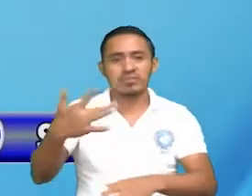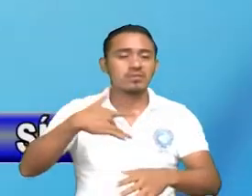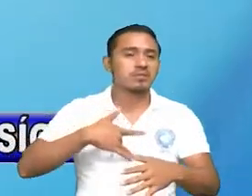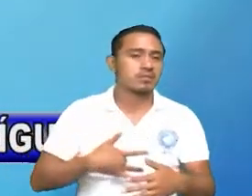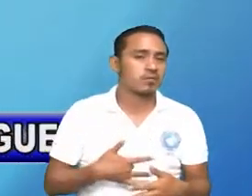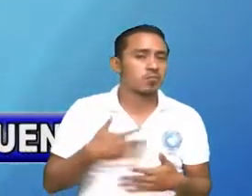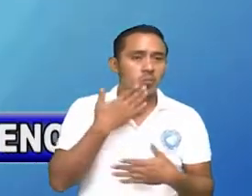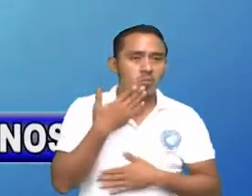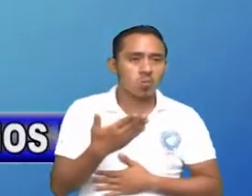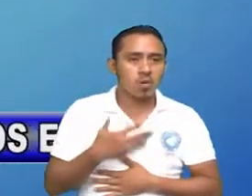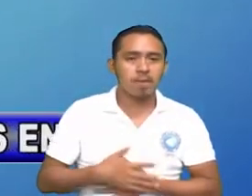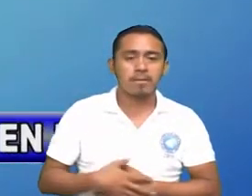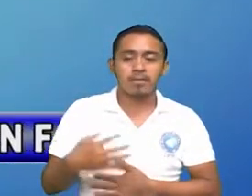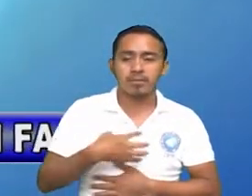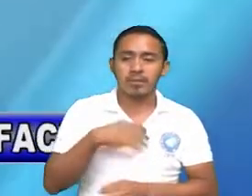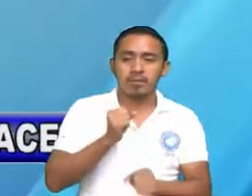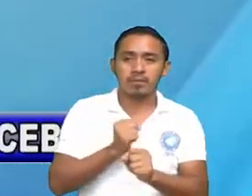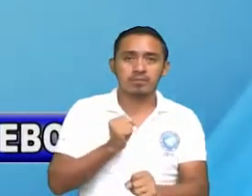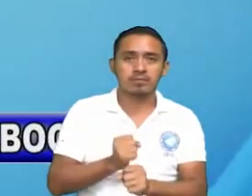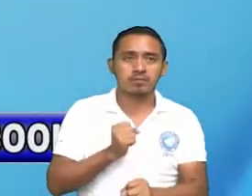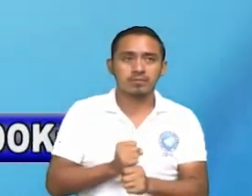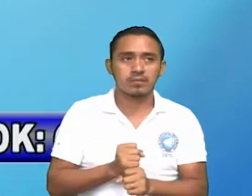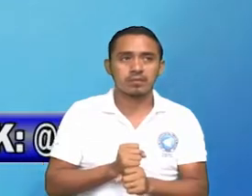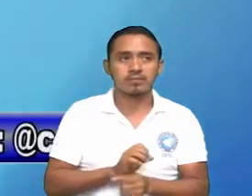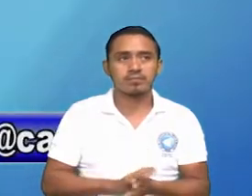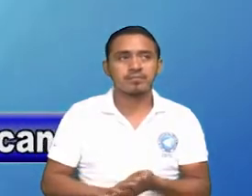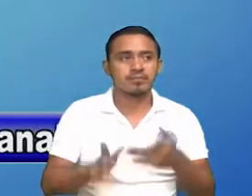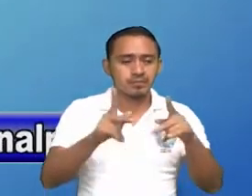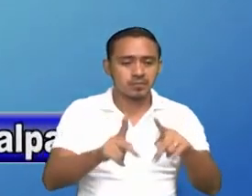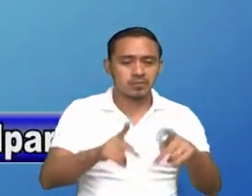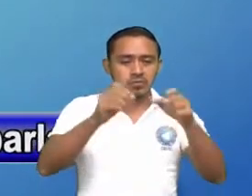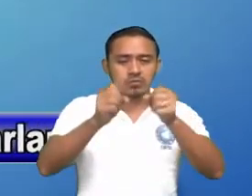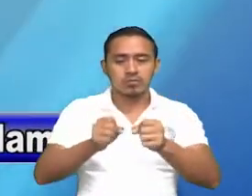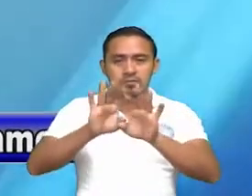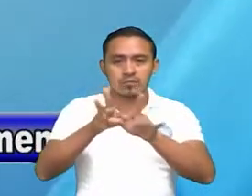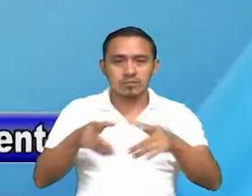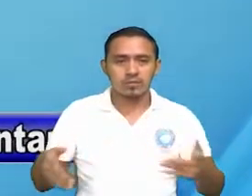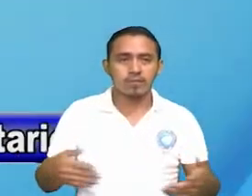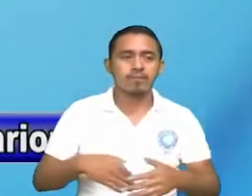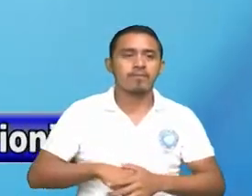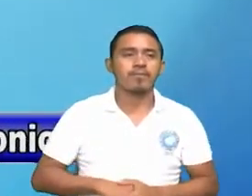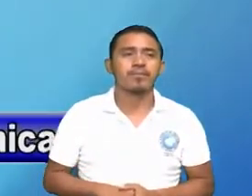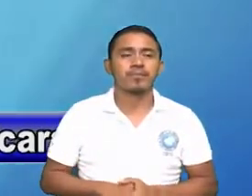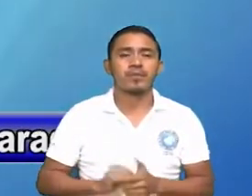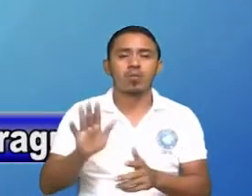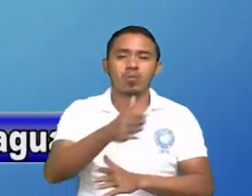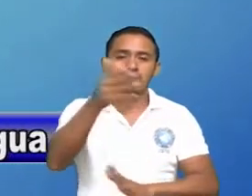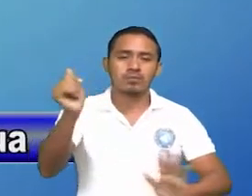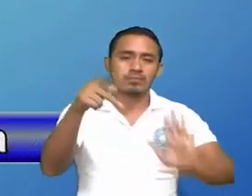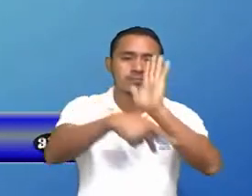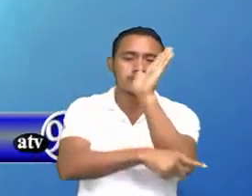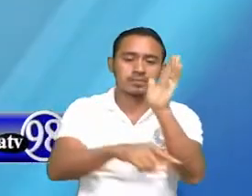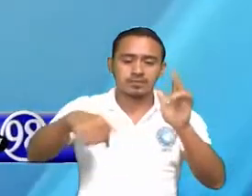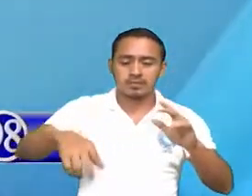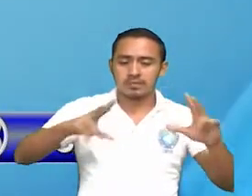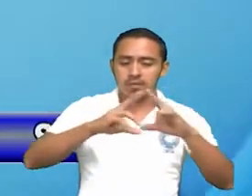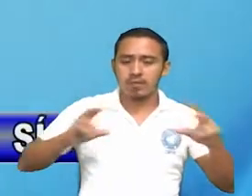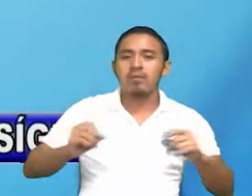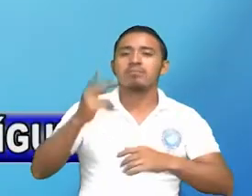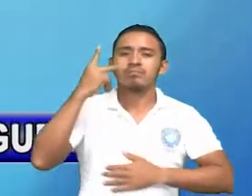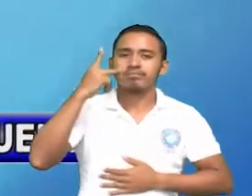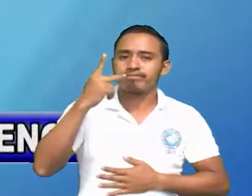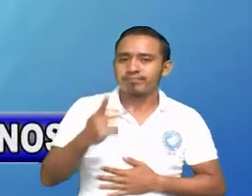merecen los trabajadores, las trabajadoras, y en países como el nuestro, ya lo